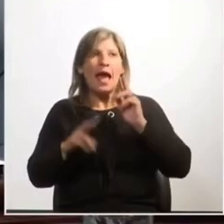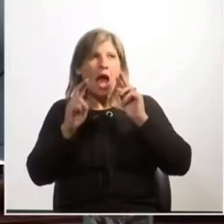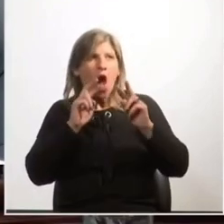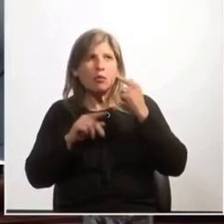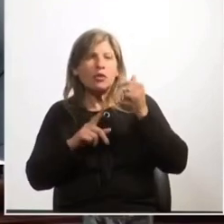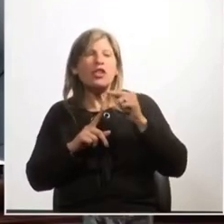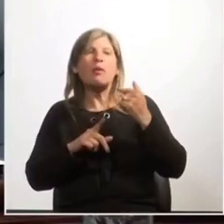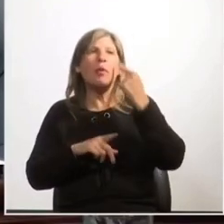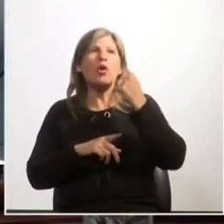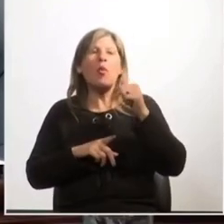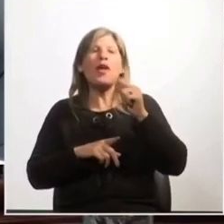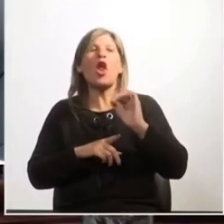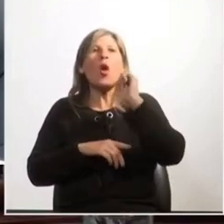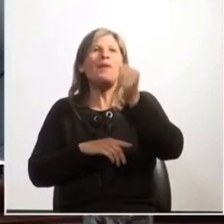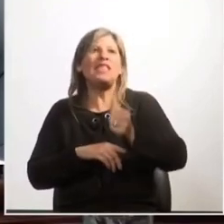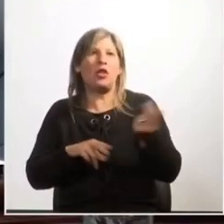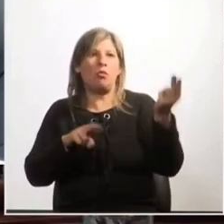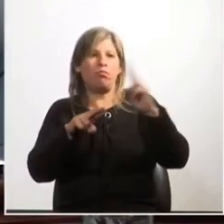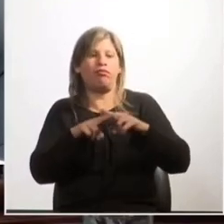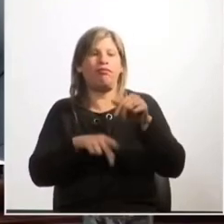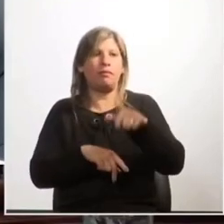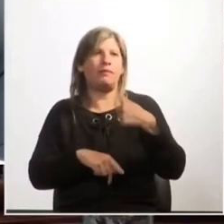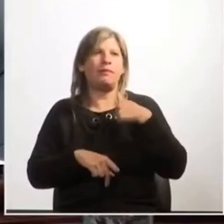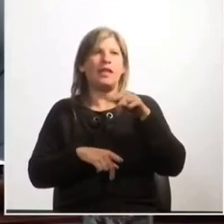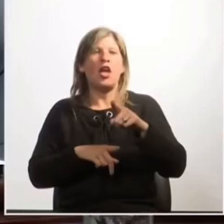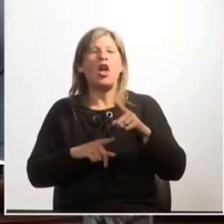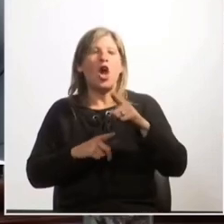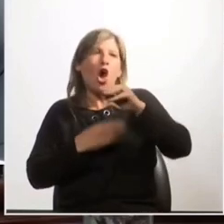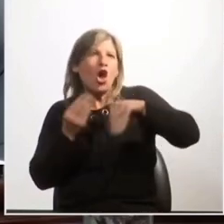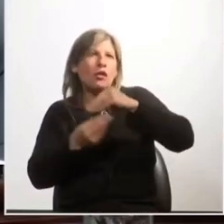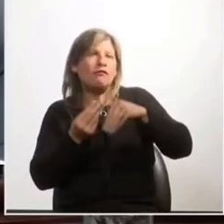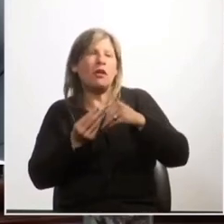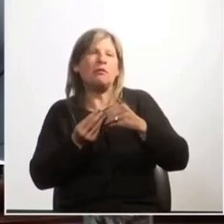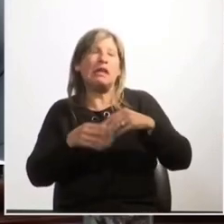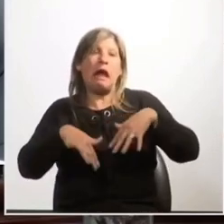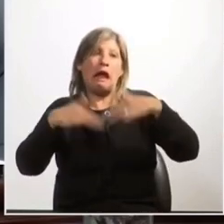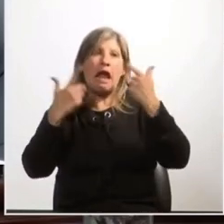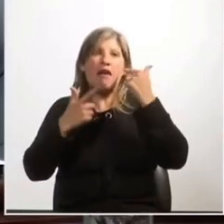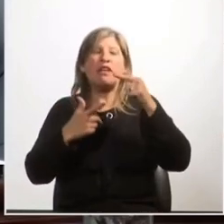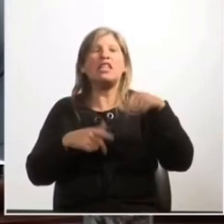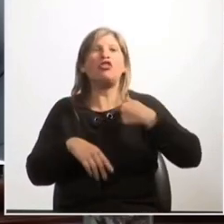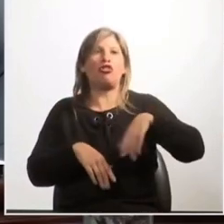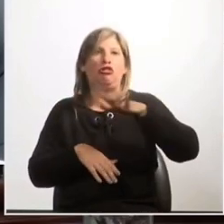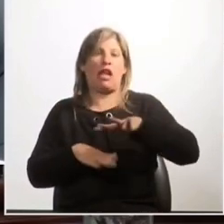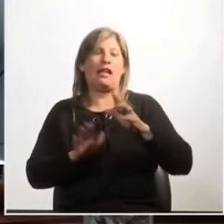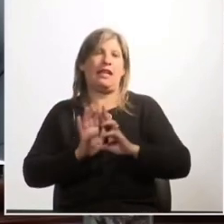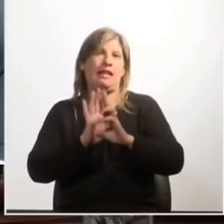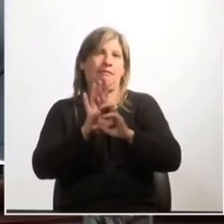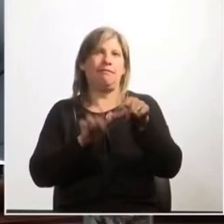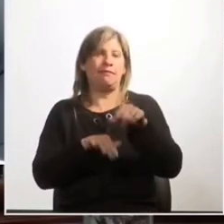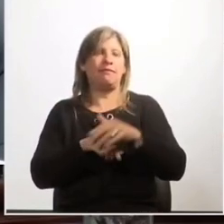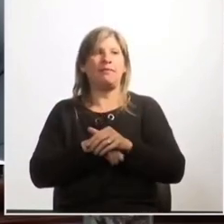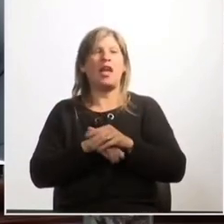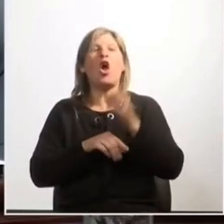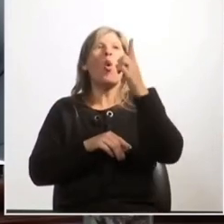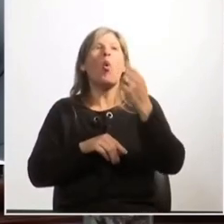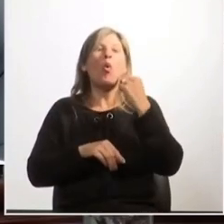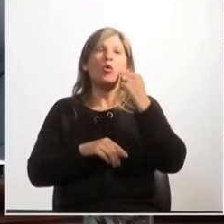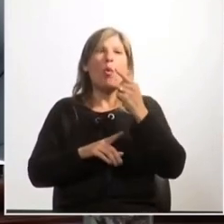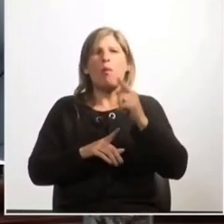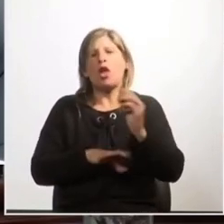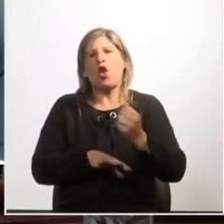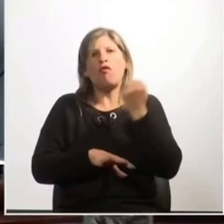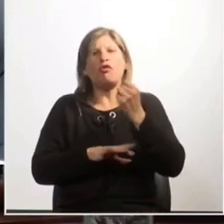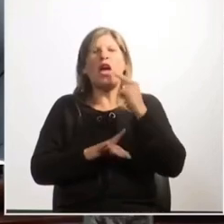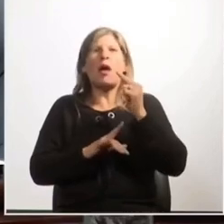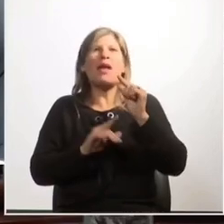cifras de homicidios, con el drama familiar y social que ellos representan. Un indicador fundamental, dado que su